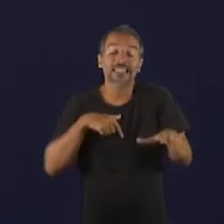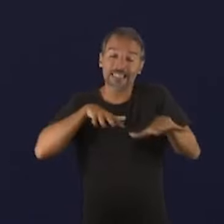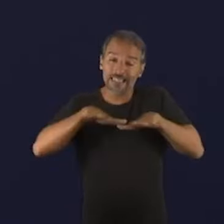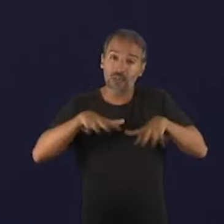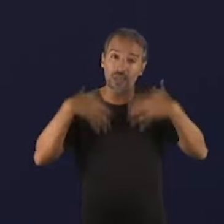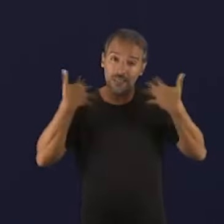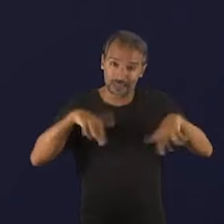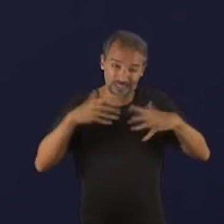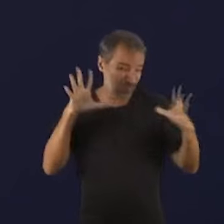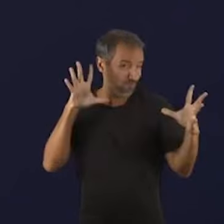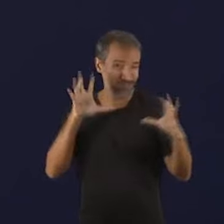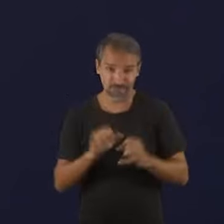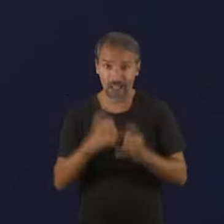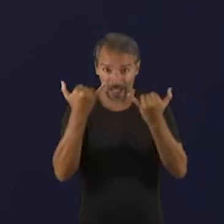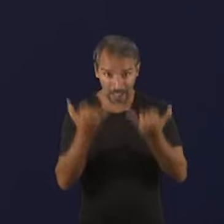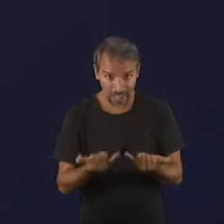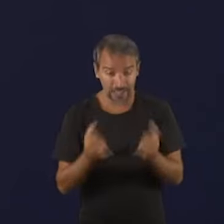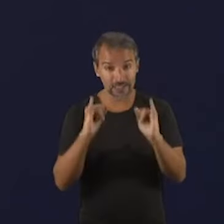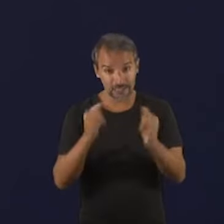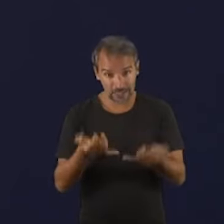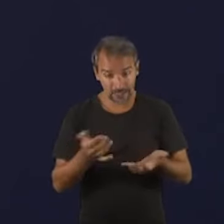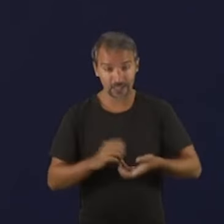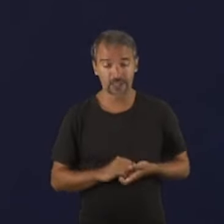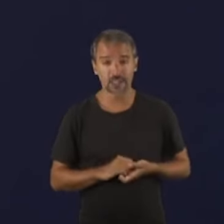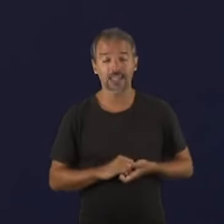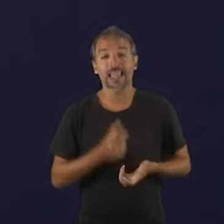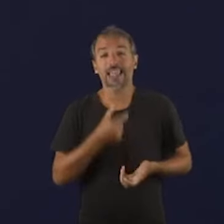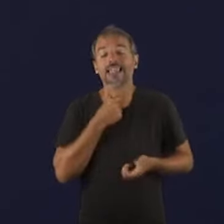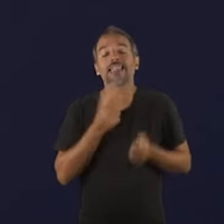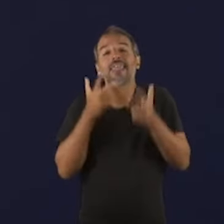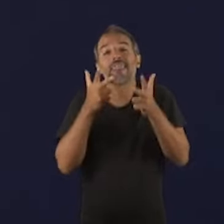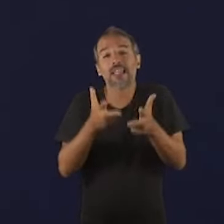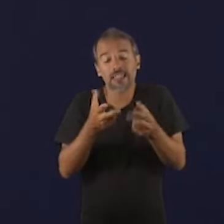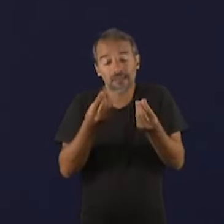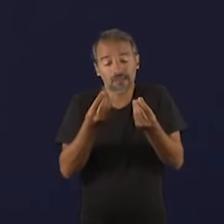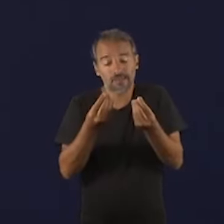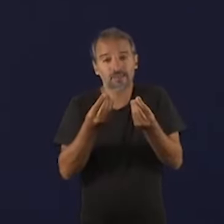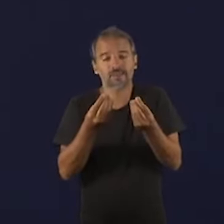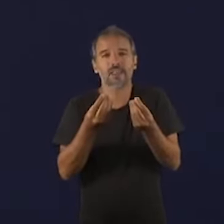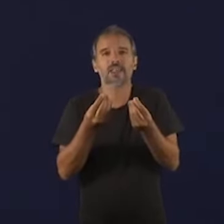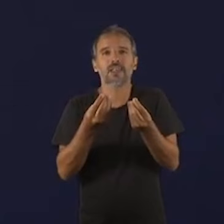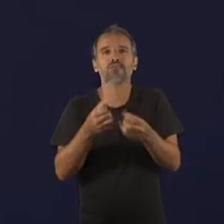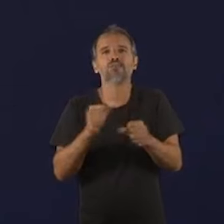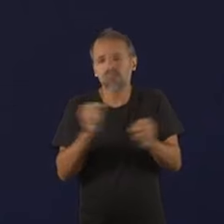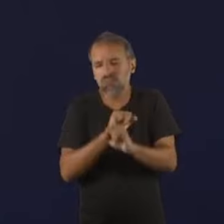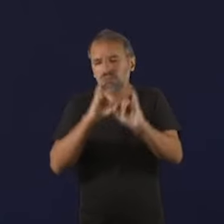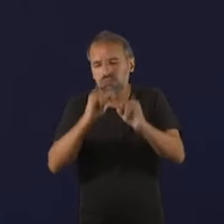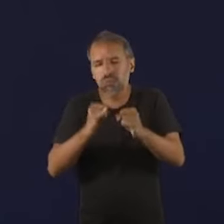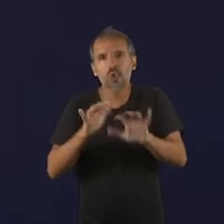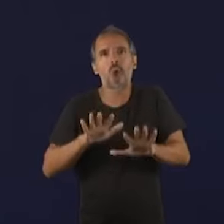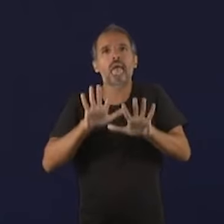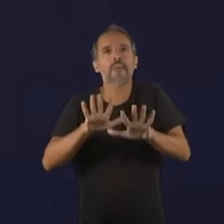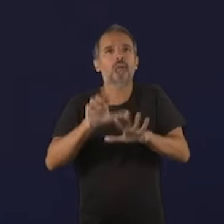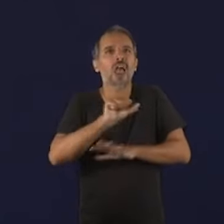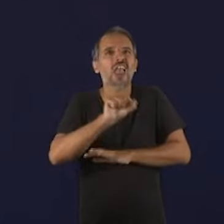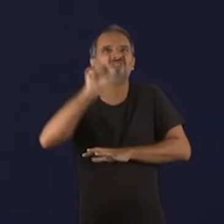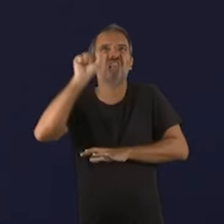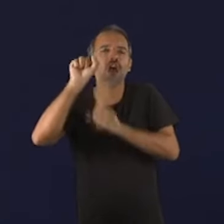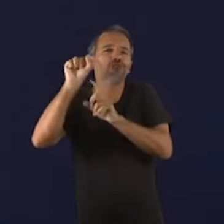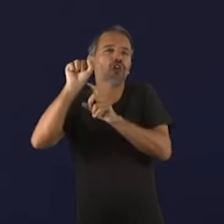absolutamente catastrófica digamos lo que quise marcar eh es que efectivamente cuando uno esperaba un inflación